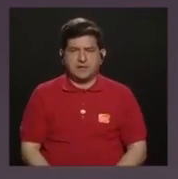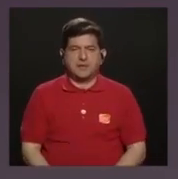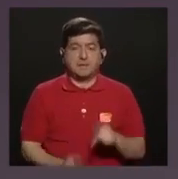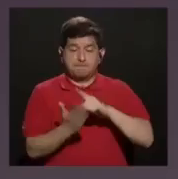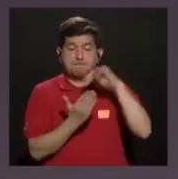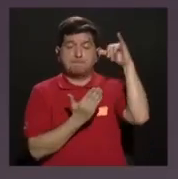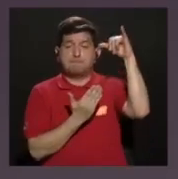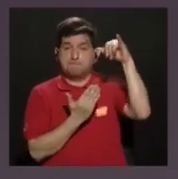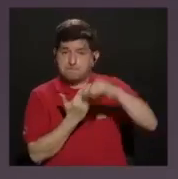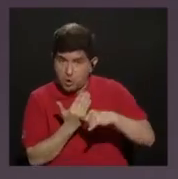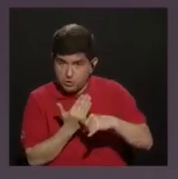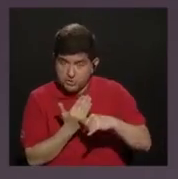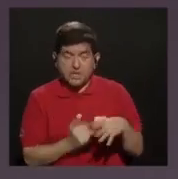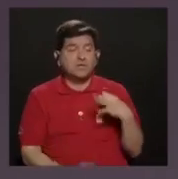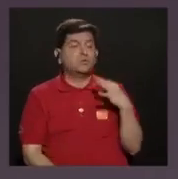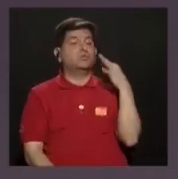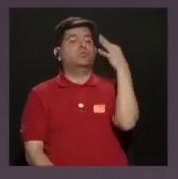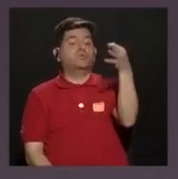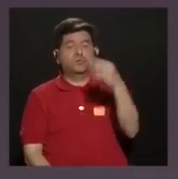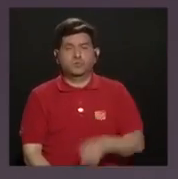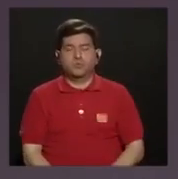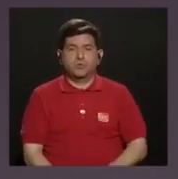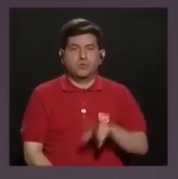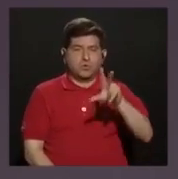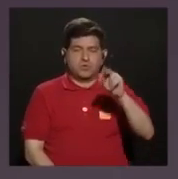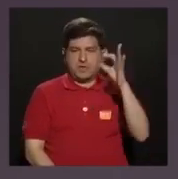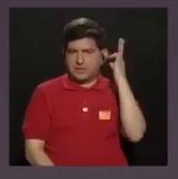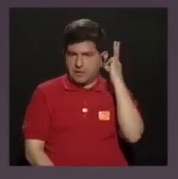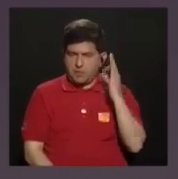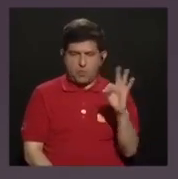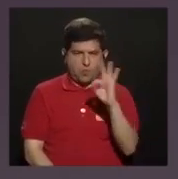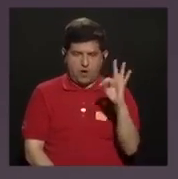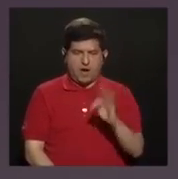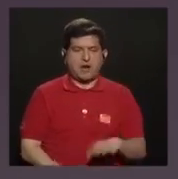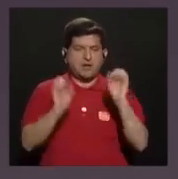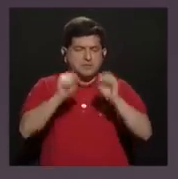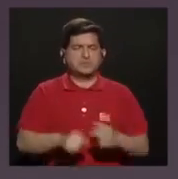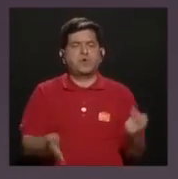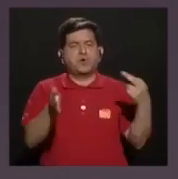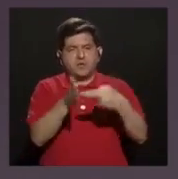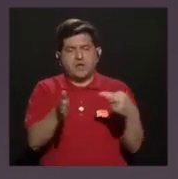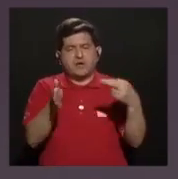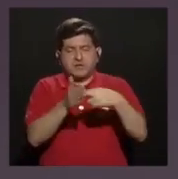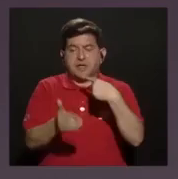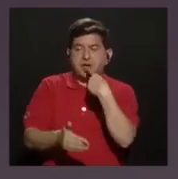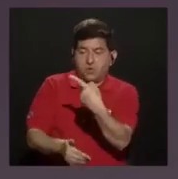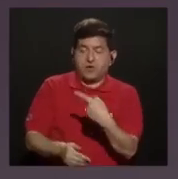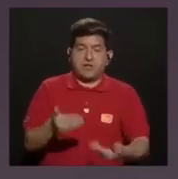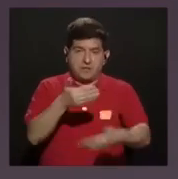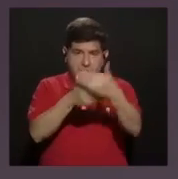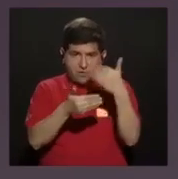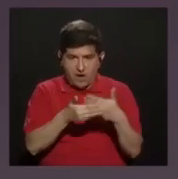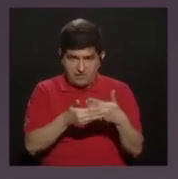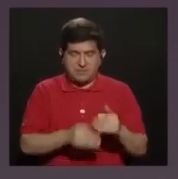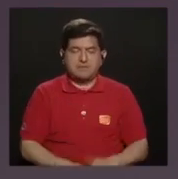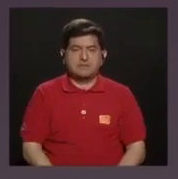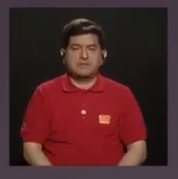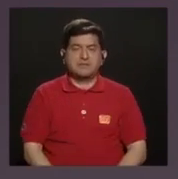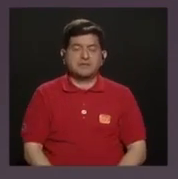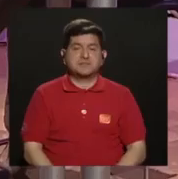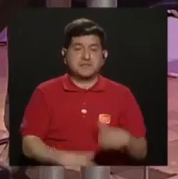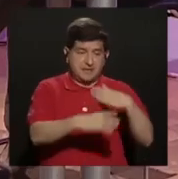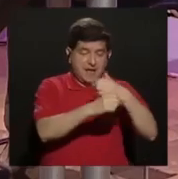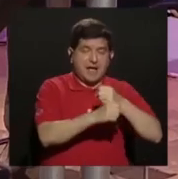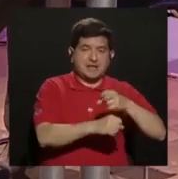un proyecto. Exactamente, que viene en camino, donde vamos a agarrar 30 mujeres trans para replicar este que dijo Antonella, que era del IMAS y del INAMU, pasarlo,